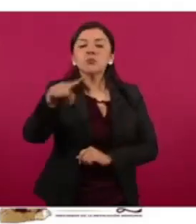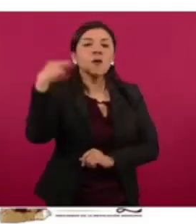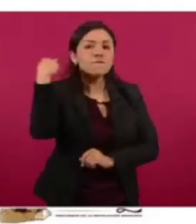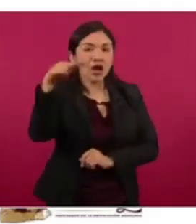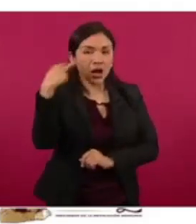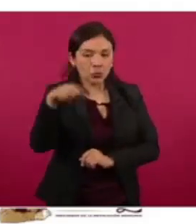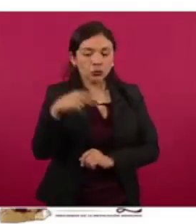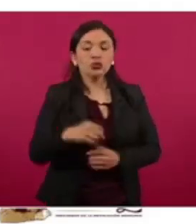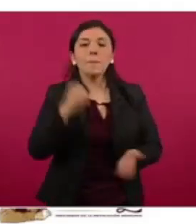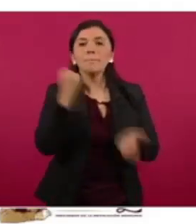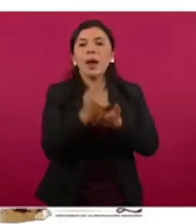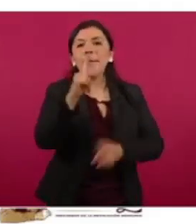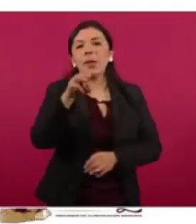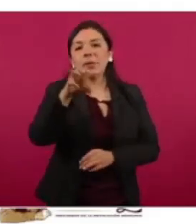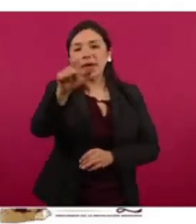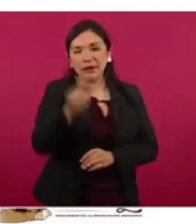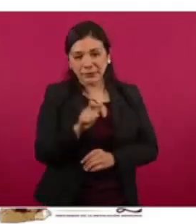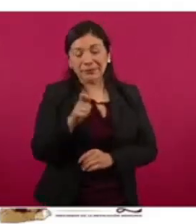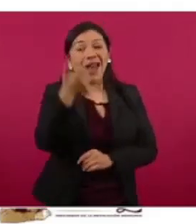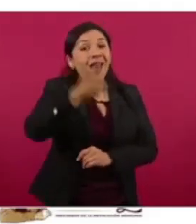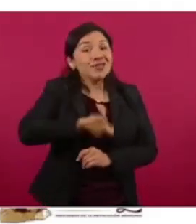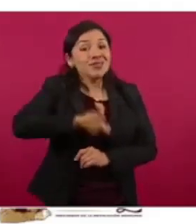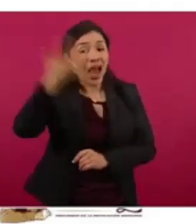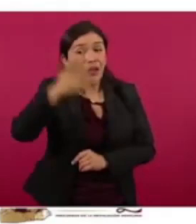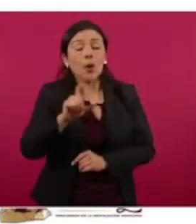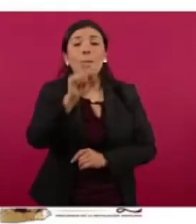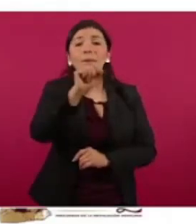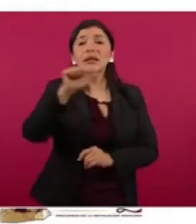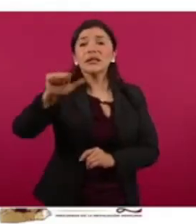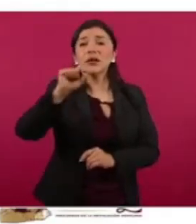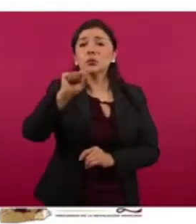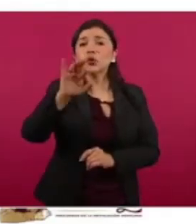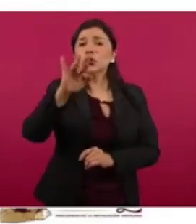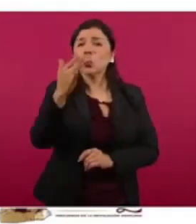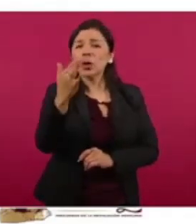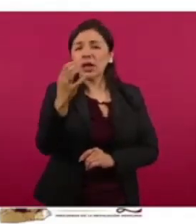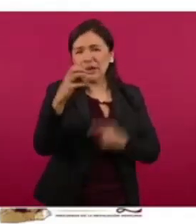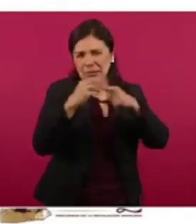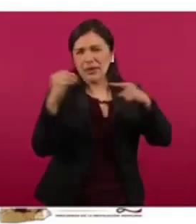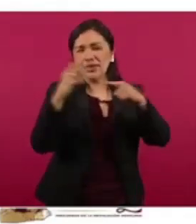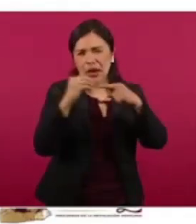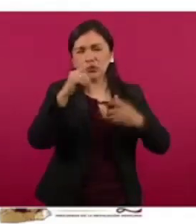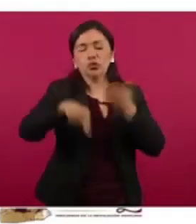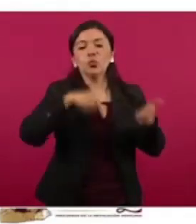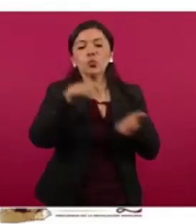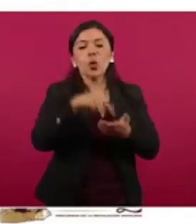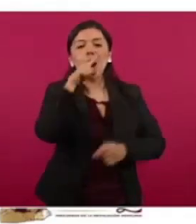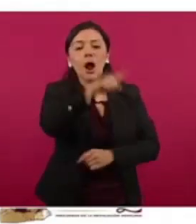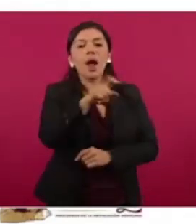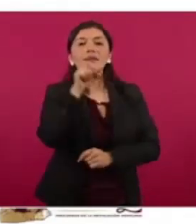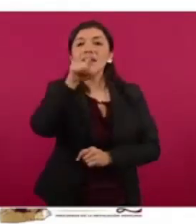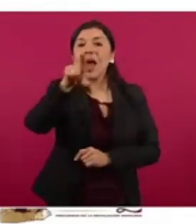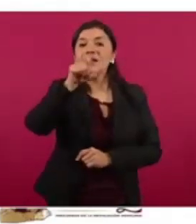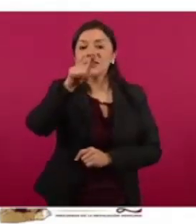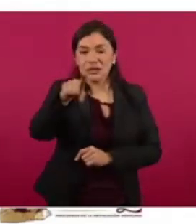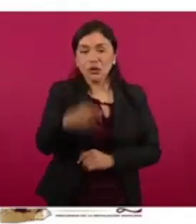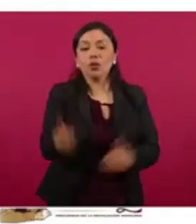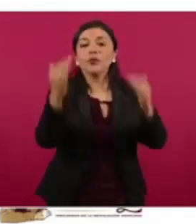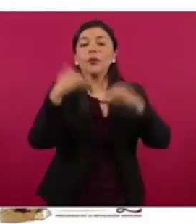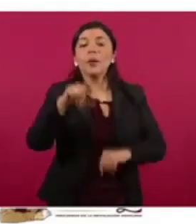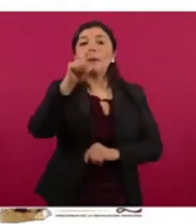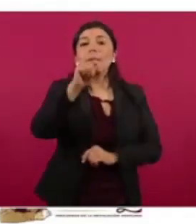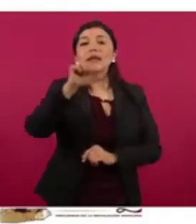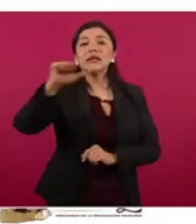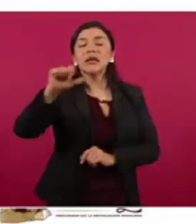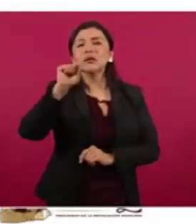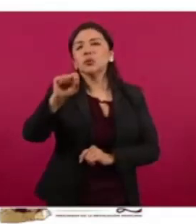en Veracruz, Veracruz. Las más caras, 26 pesos 50 centavos de Pemex en Guadalajara, Jalisco, y